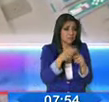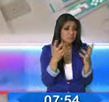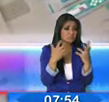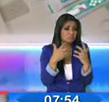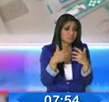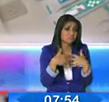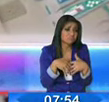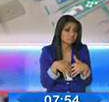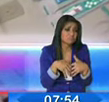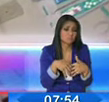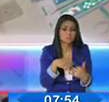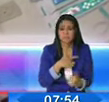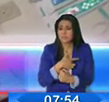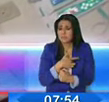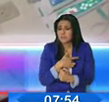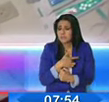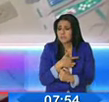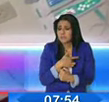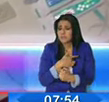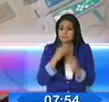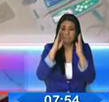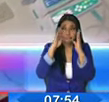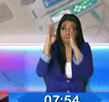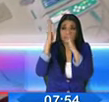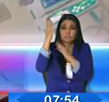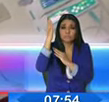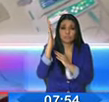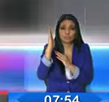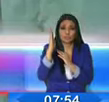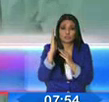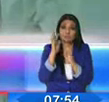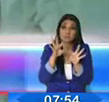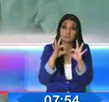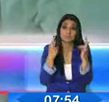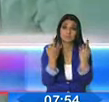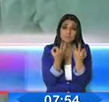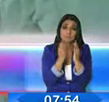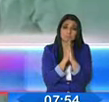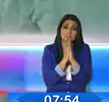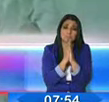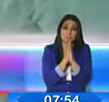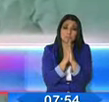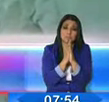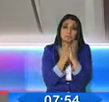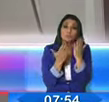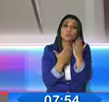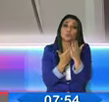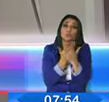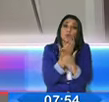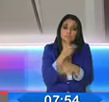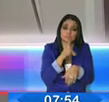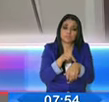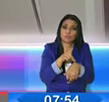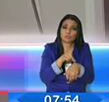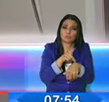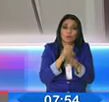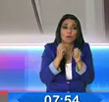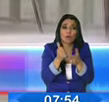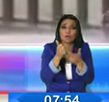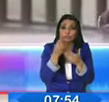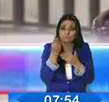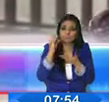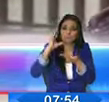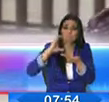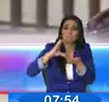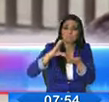esperanzas es cuando más se aferra a dios el pedido de los familiares es buscar un nuevo especialista o ayuda económica